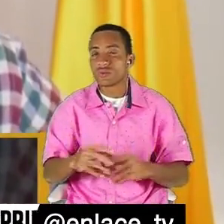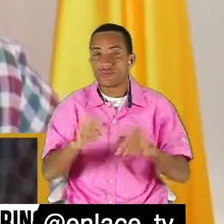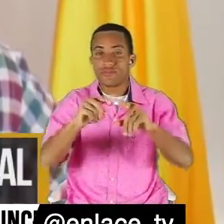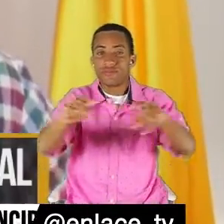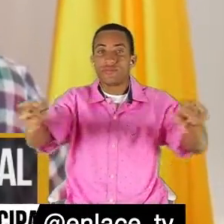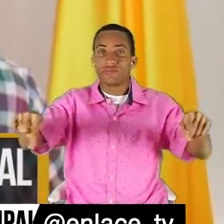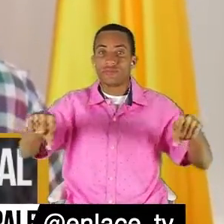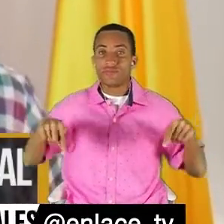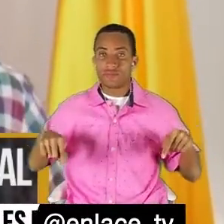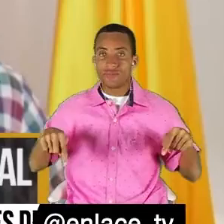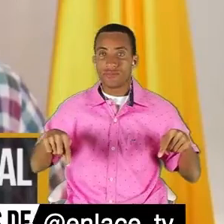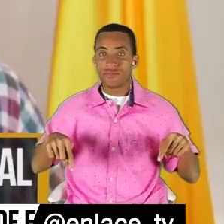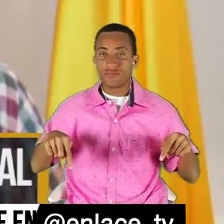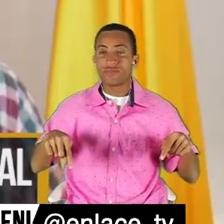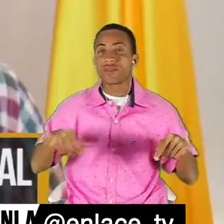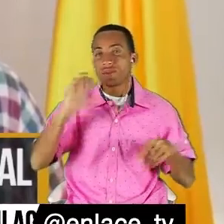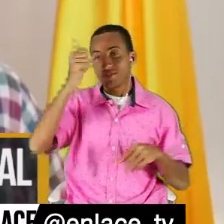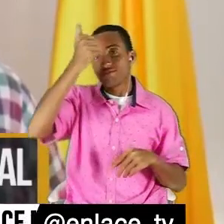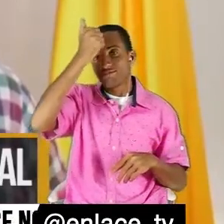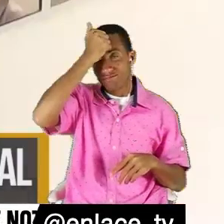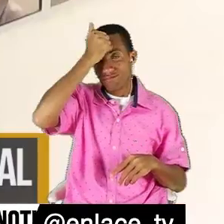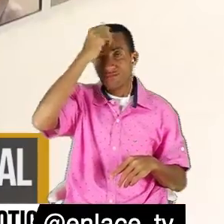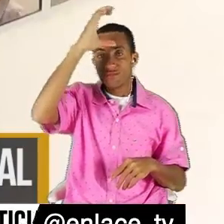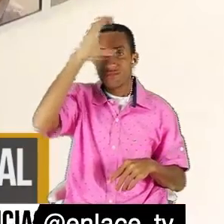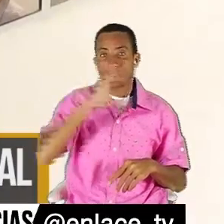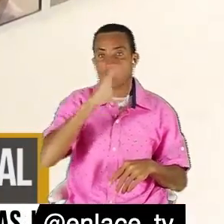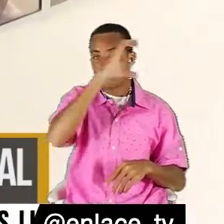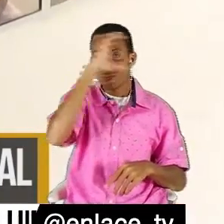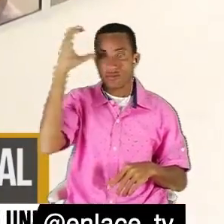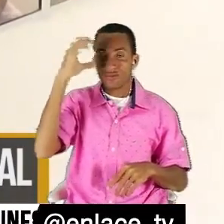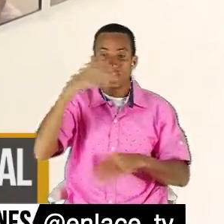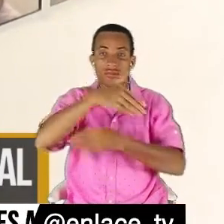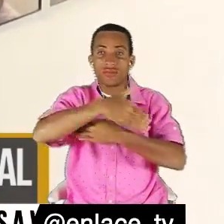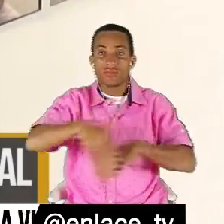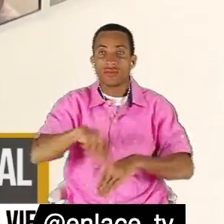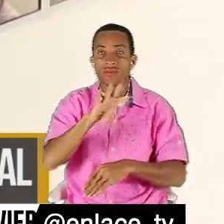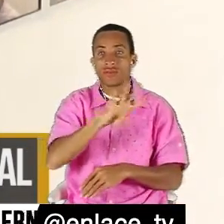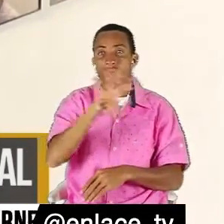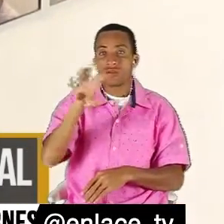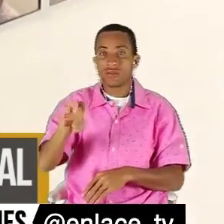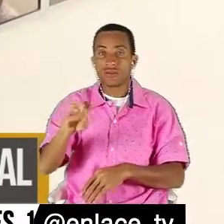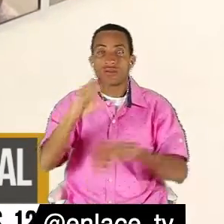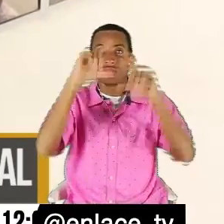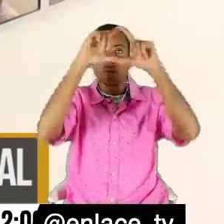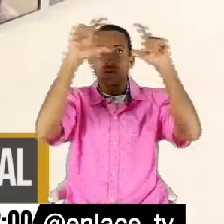sede principal de CAFABA, aquí ubicado en la calle 49, número